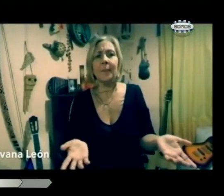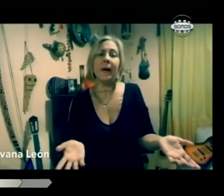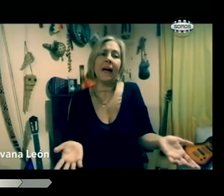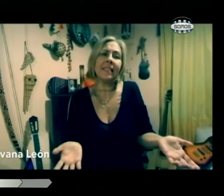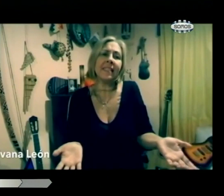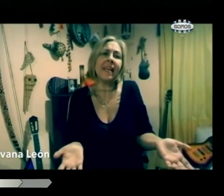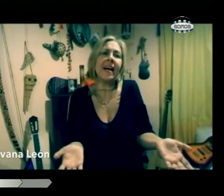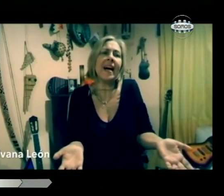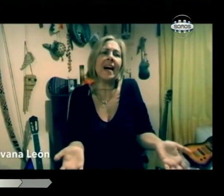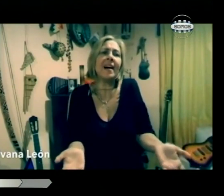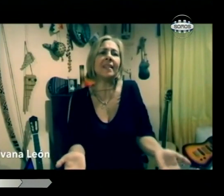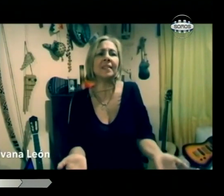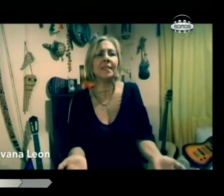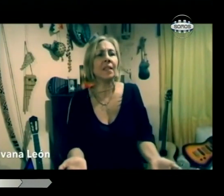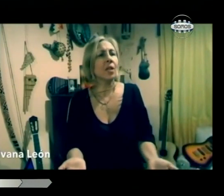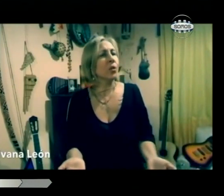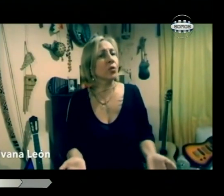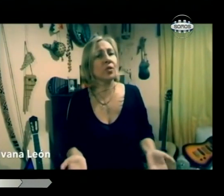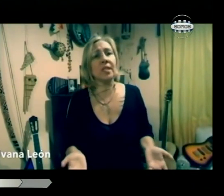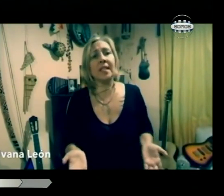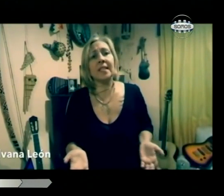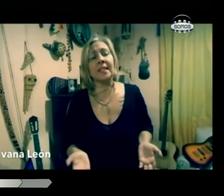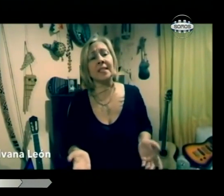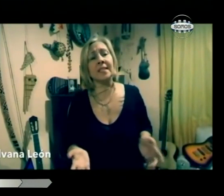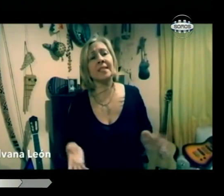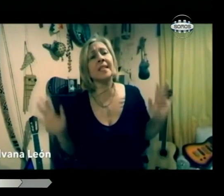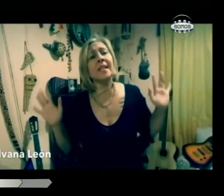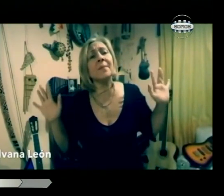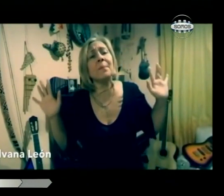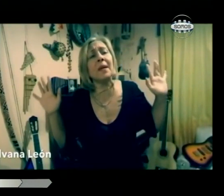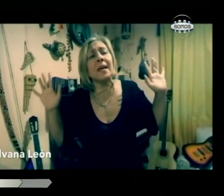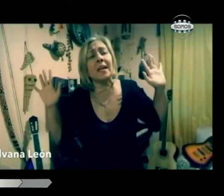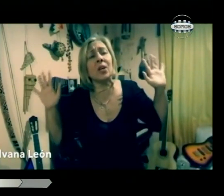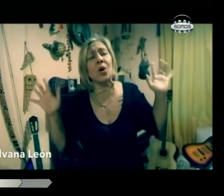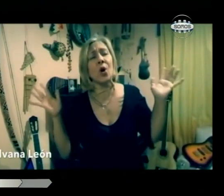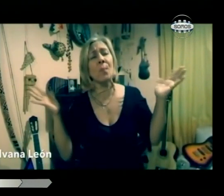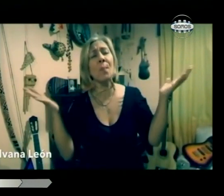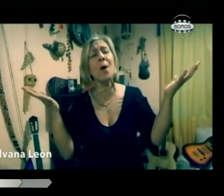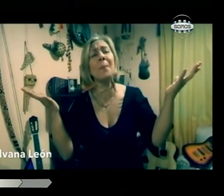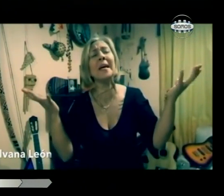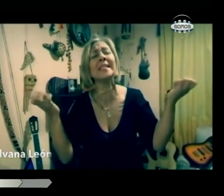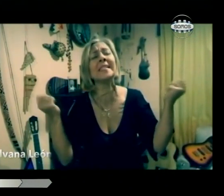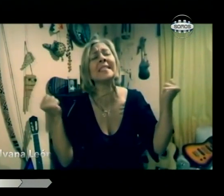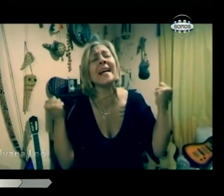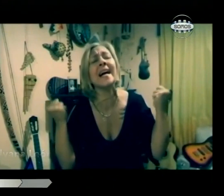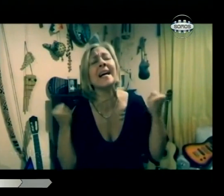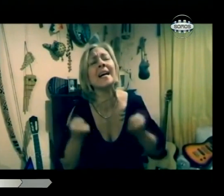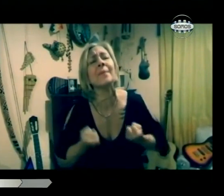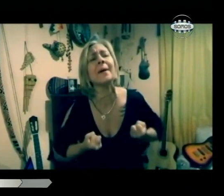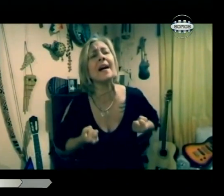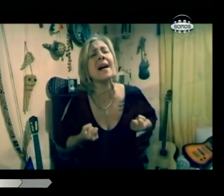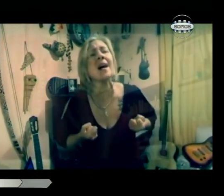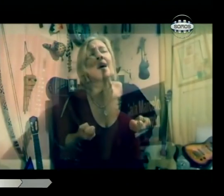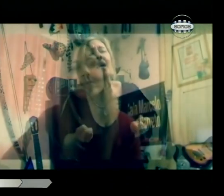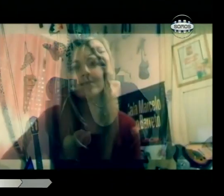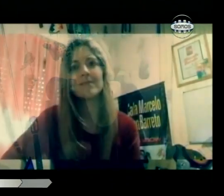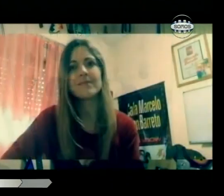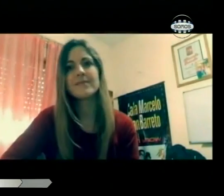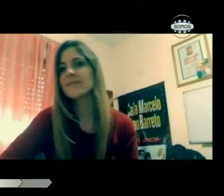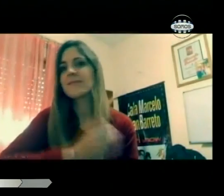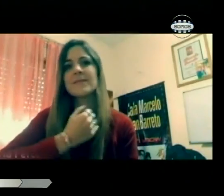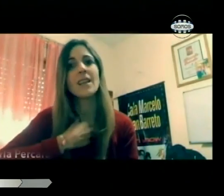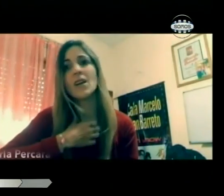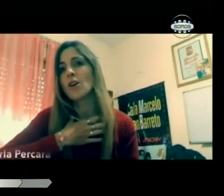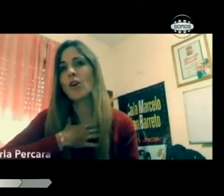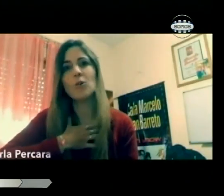Grabando a través de WhatsApp y demás. Todo esto fue editado por el amigo Richard La NASA, sí.